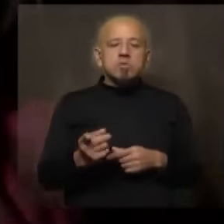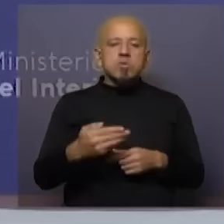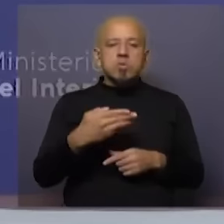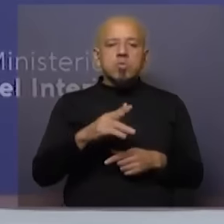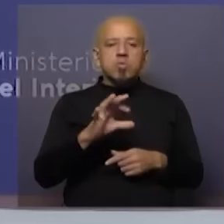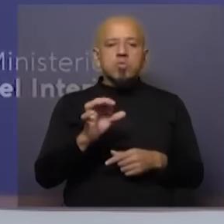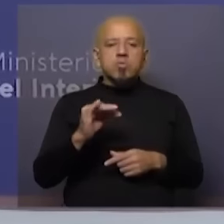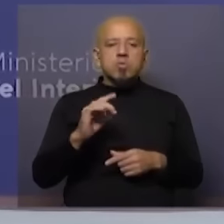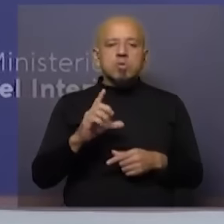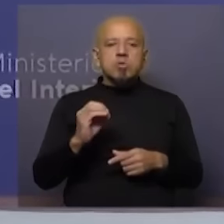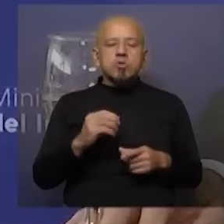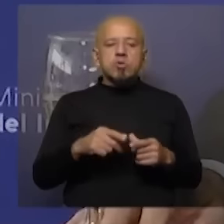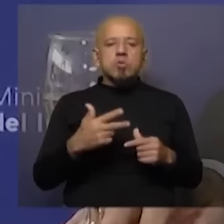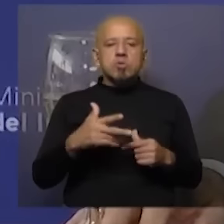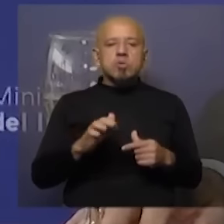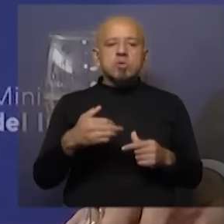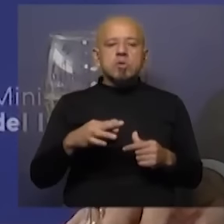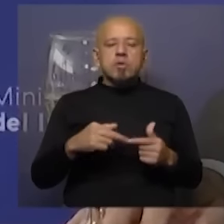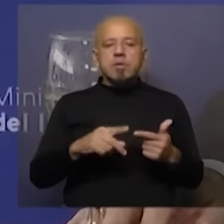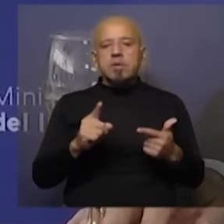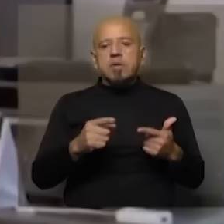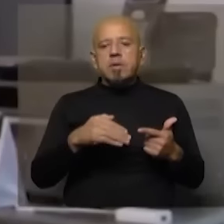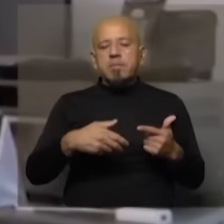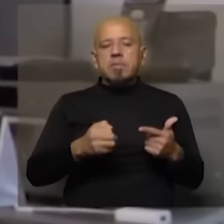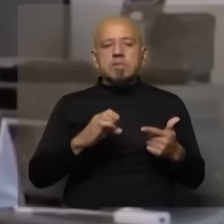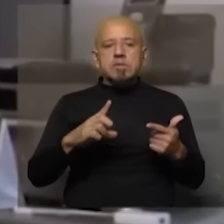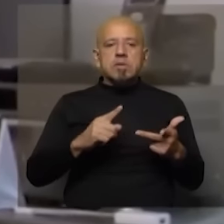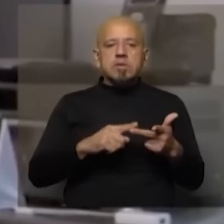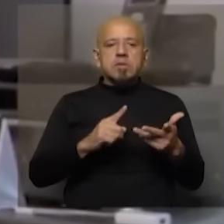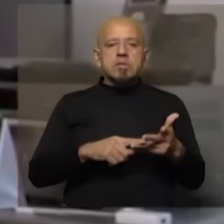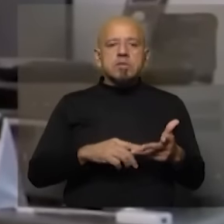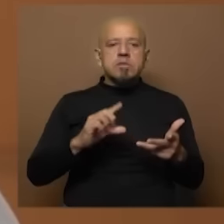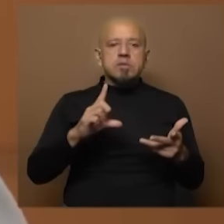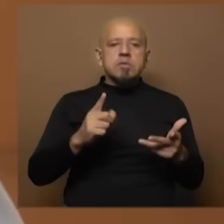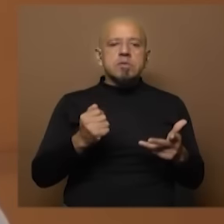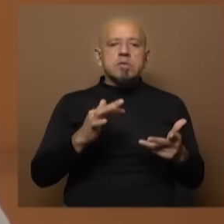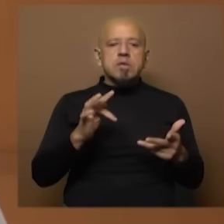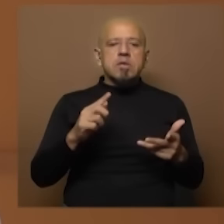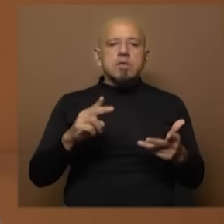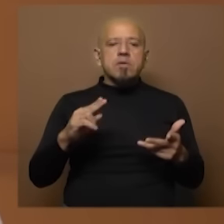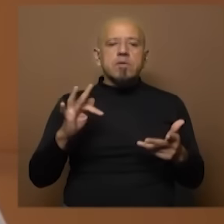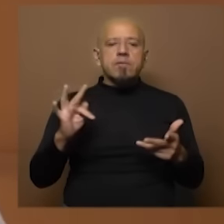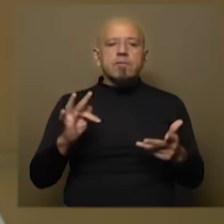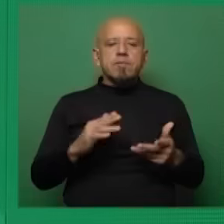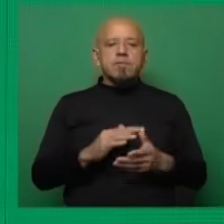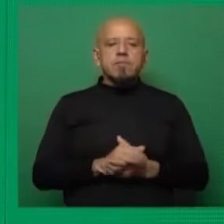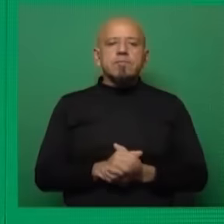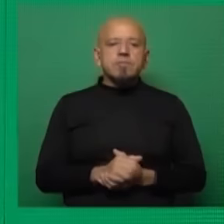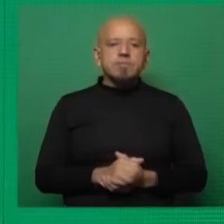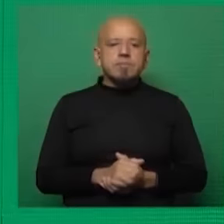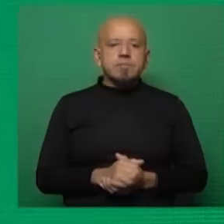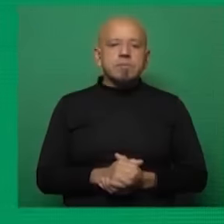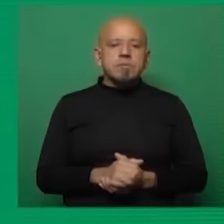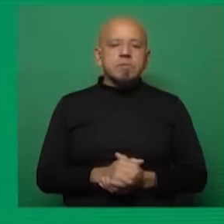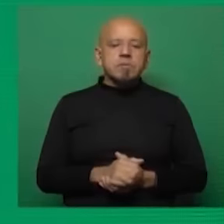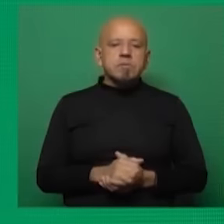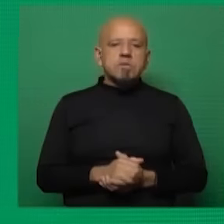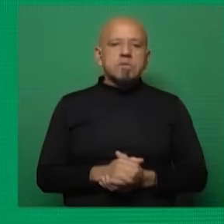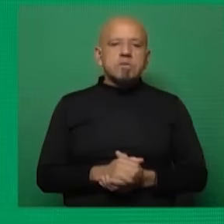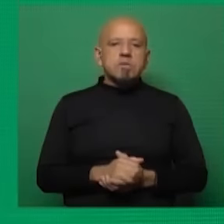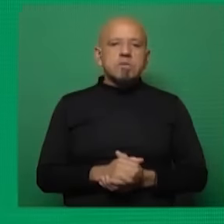Bustillo y Luis Alberto Heber, el ex subsecretario Maciel y el ex asesor presidencial en comunicación, Lafluf. Y hoy